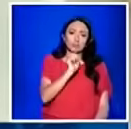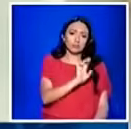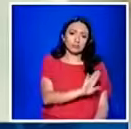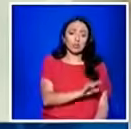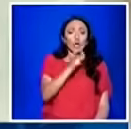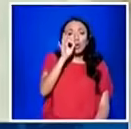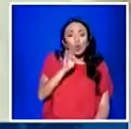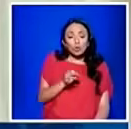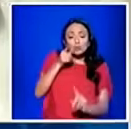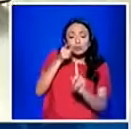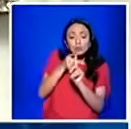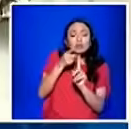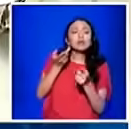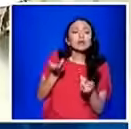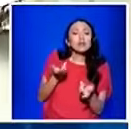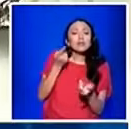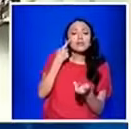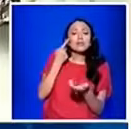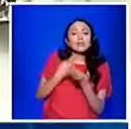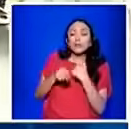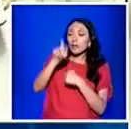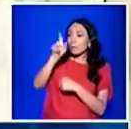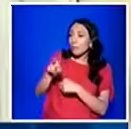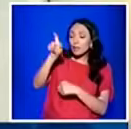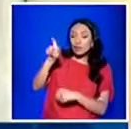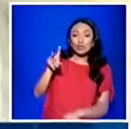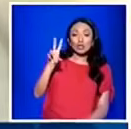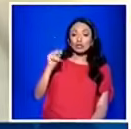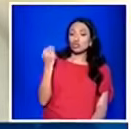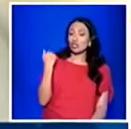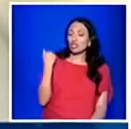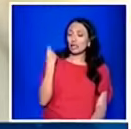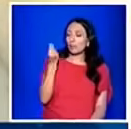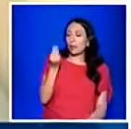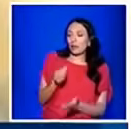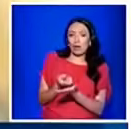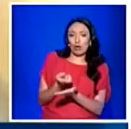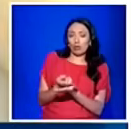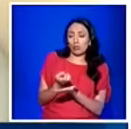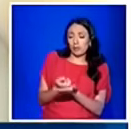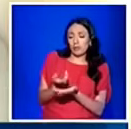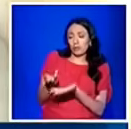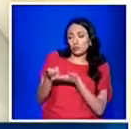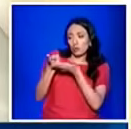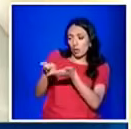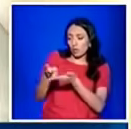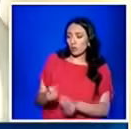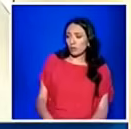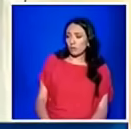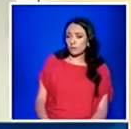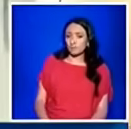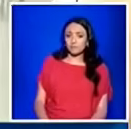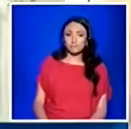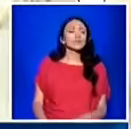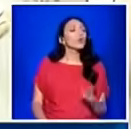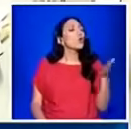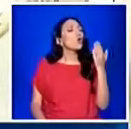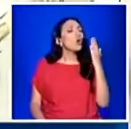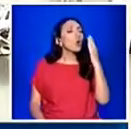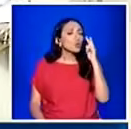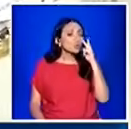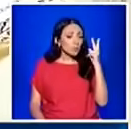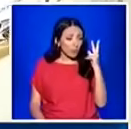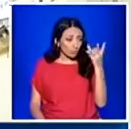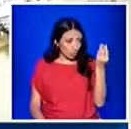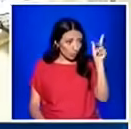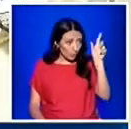está justamente direccionado para aquellos ciudadanos que no cuentan con los medios económicos necesarios. ¿Cómo han visto ustedes la acogida?